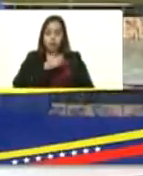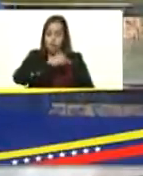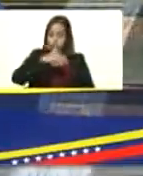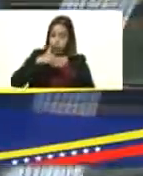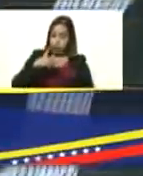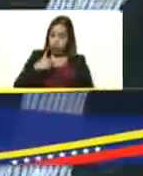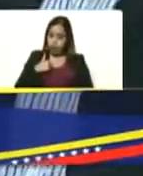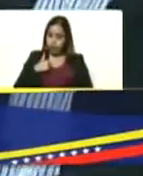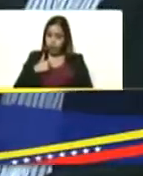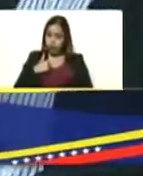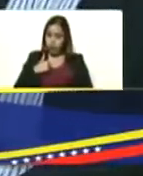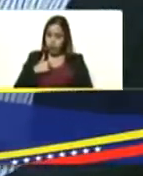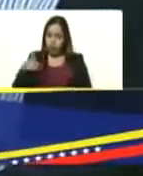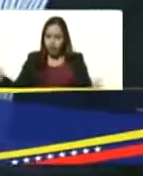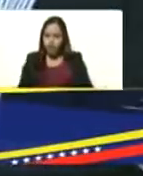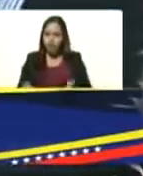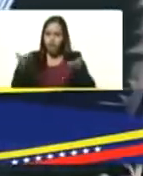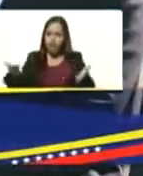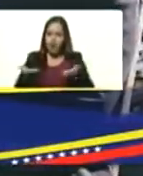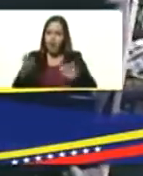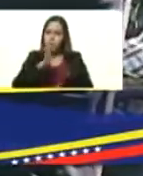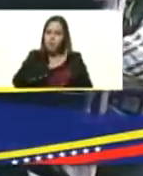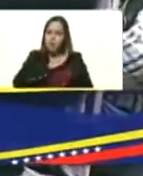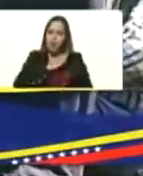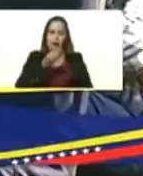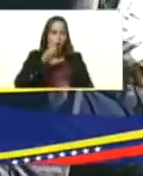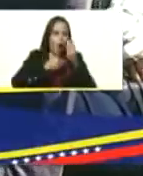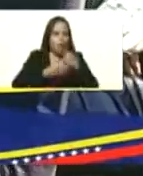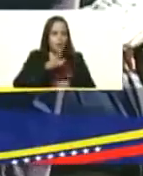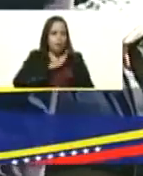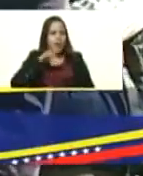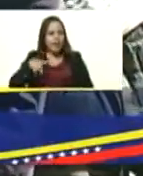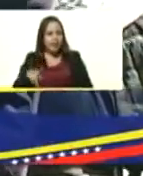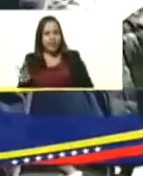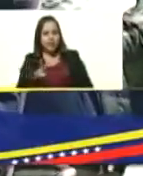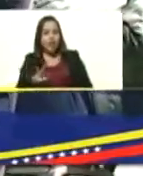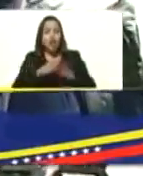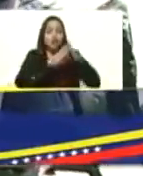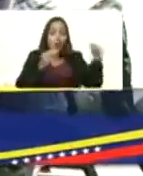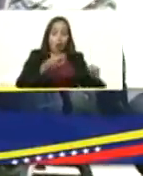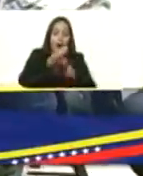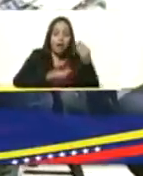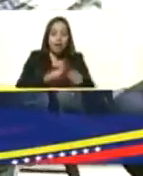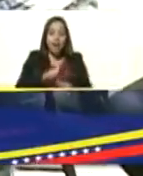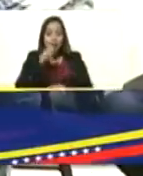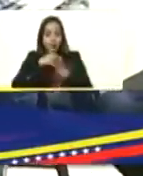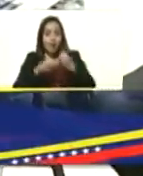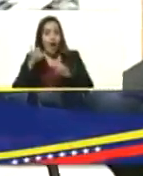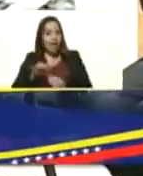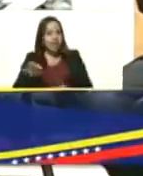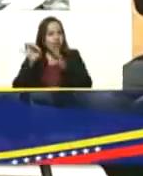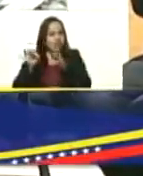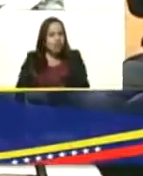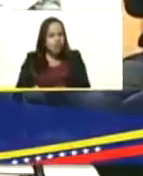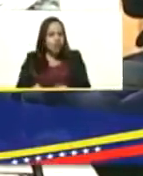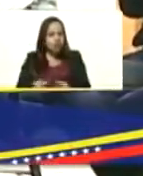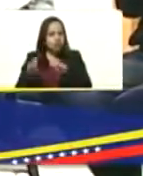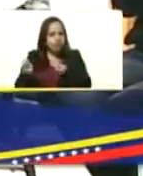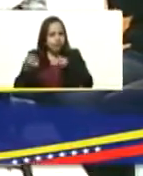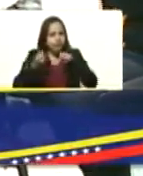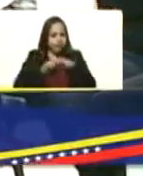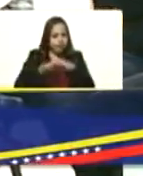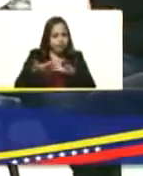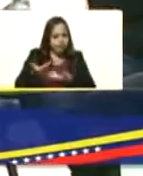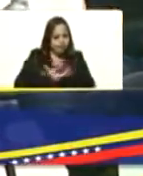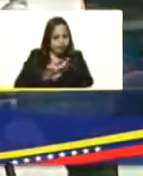podemos promover la producción todo el que produce alimento en venezuela tiene garantizada su ganancia